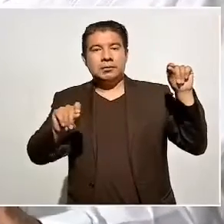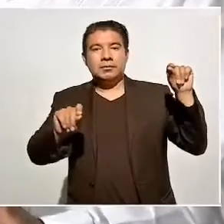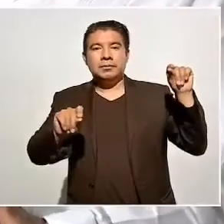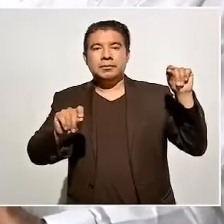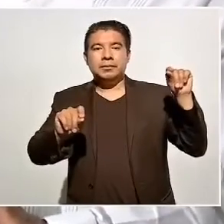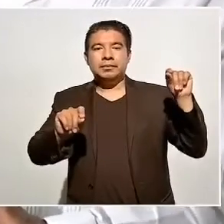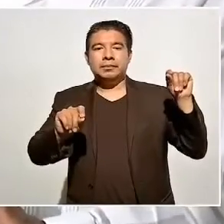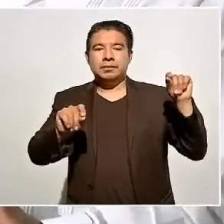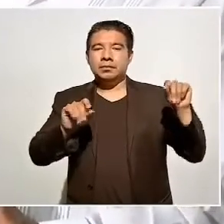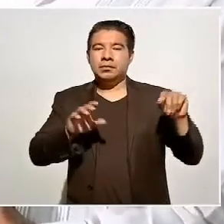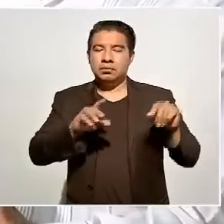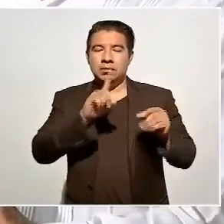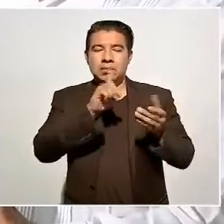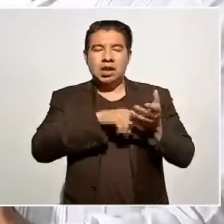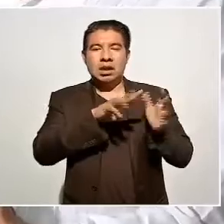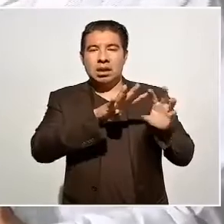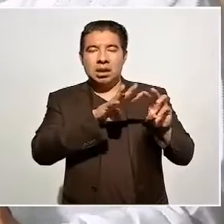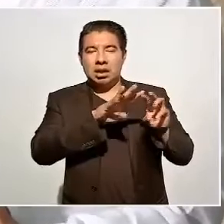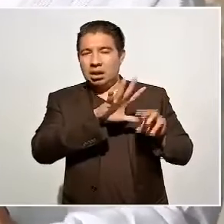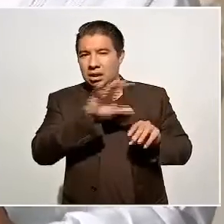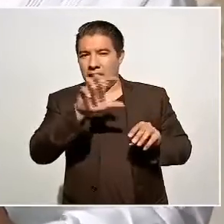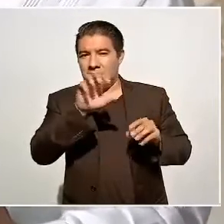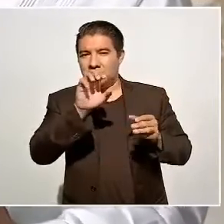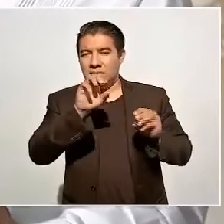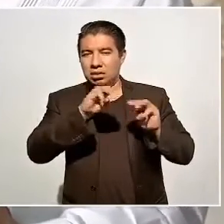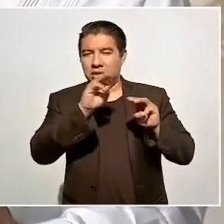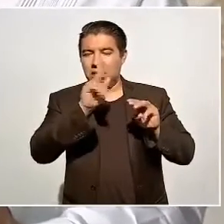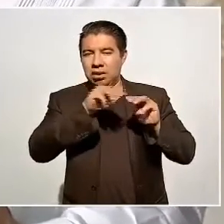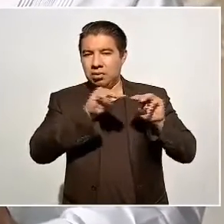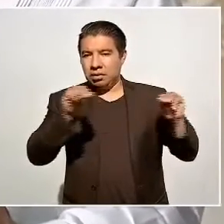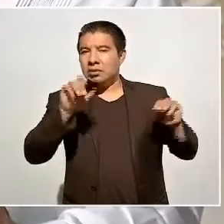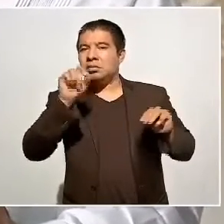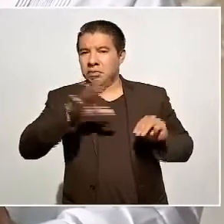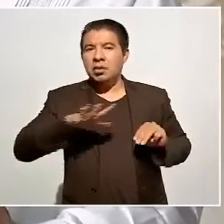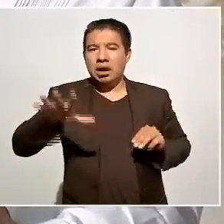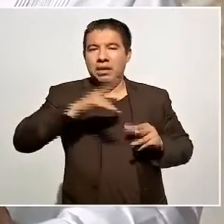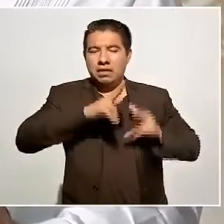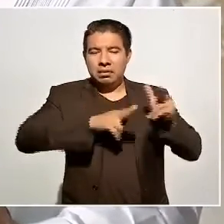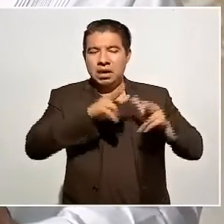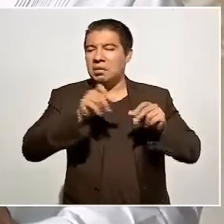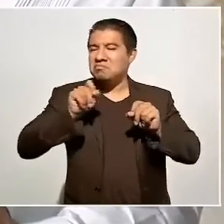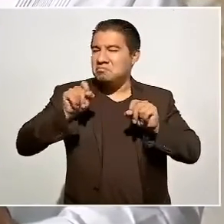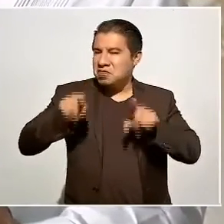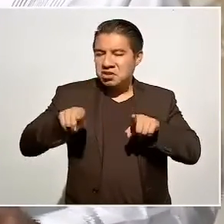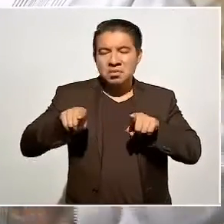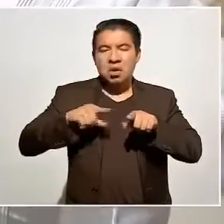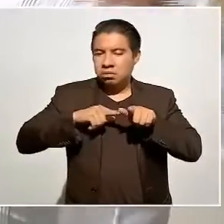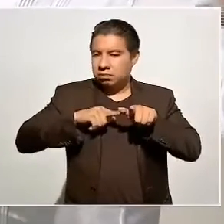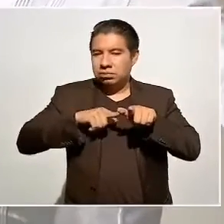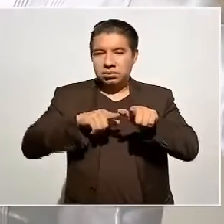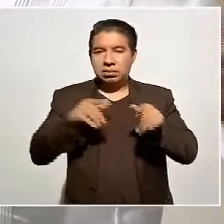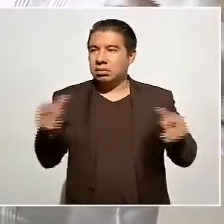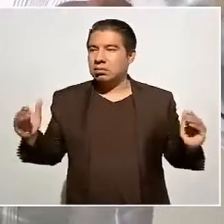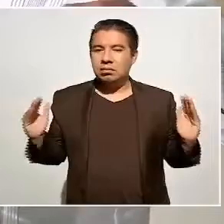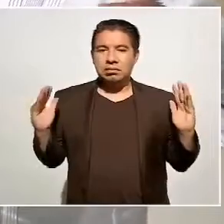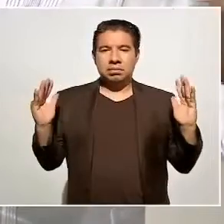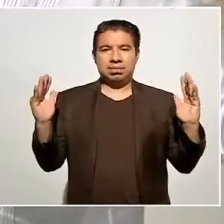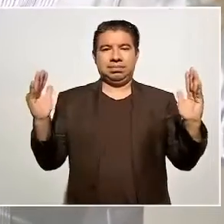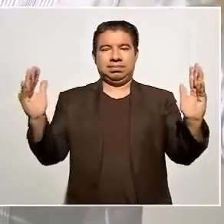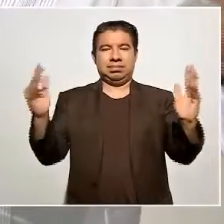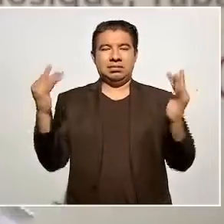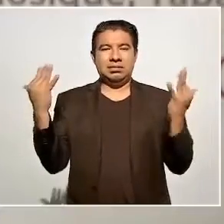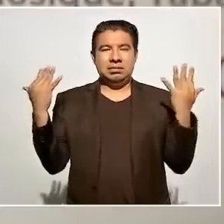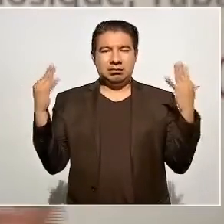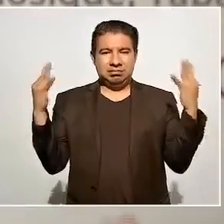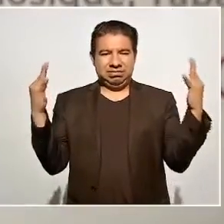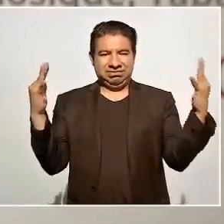de estos 1,500 kilómetros del Tren Maya, de lado y lado, en